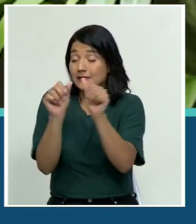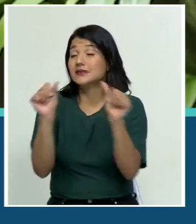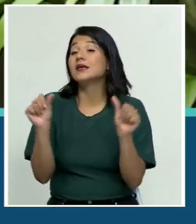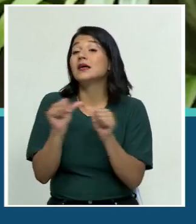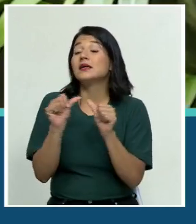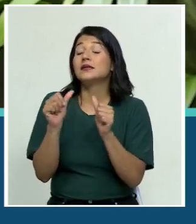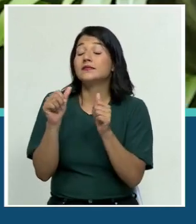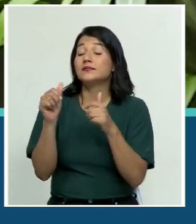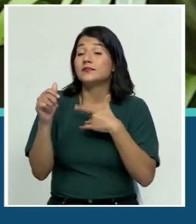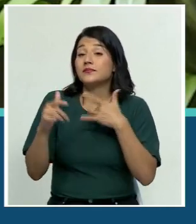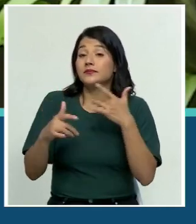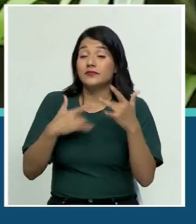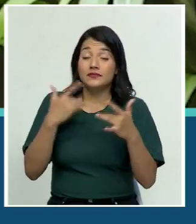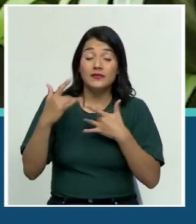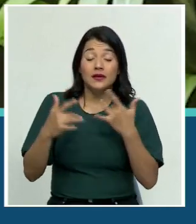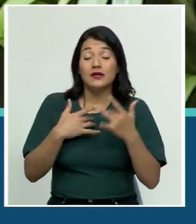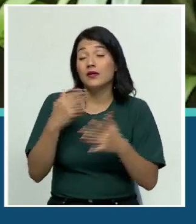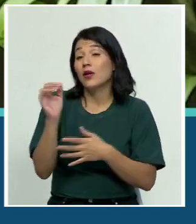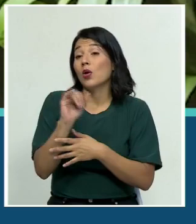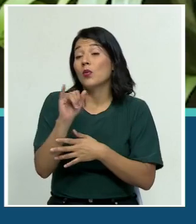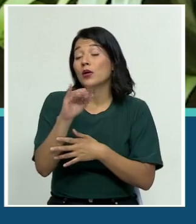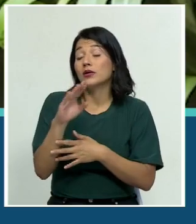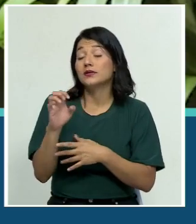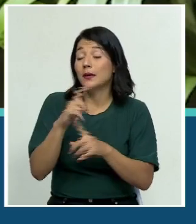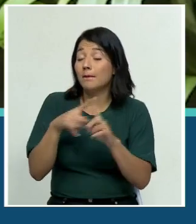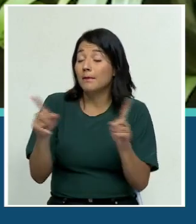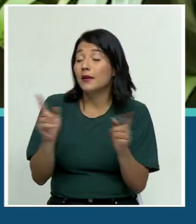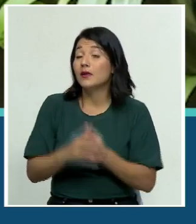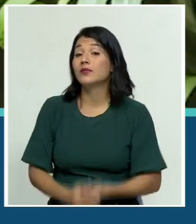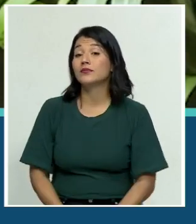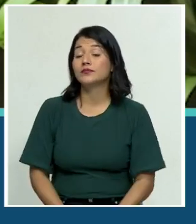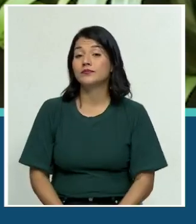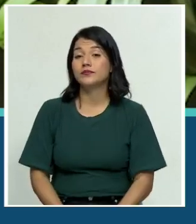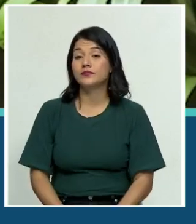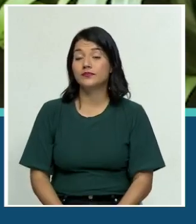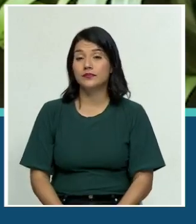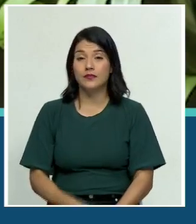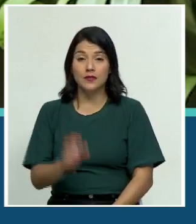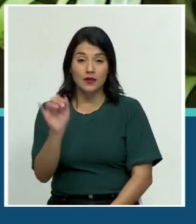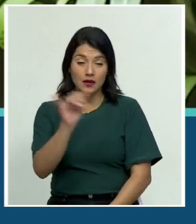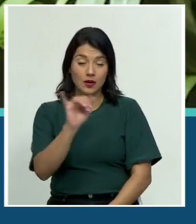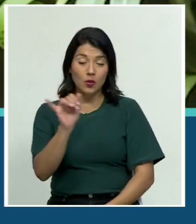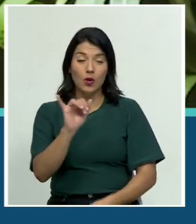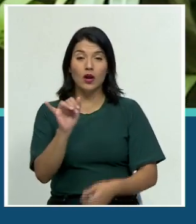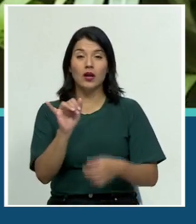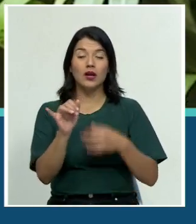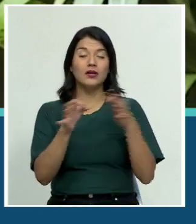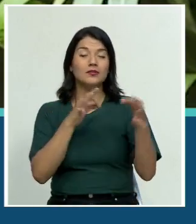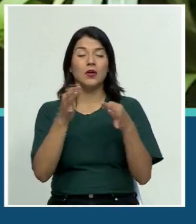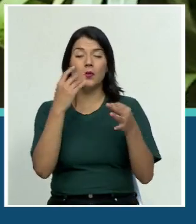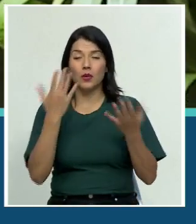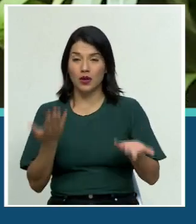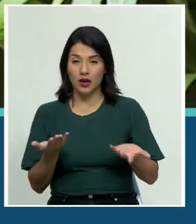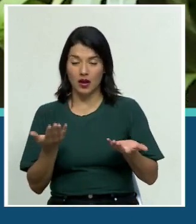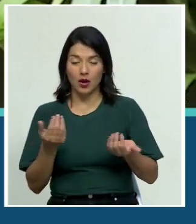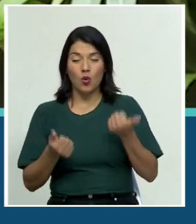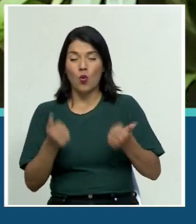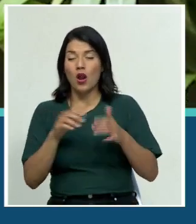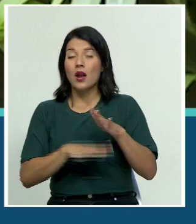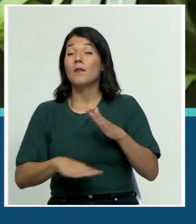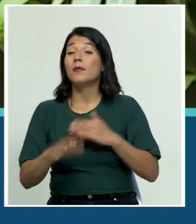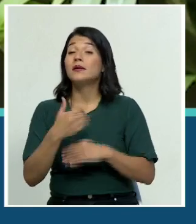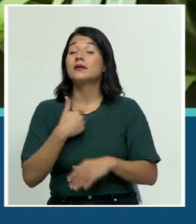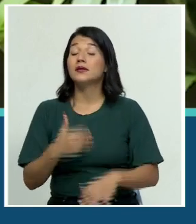directivas de una institución como el ICE, pero sin embargo es válido que también dé explicaciones del por qué, cuál es el fundamento.